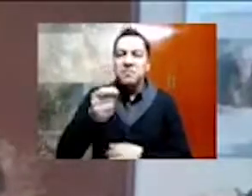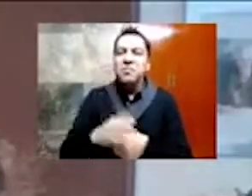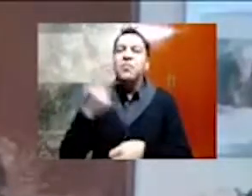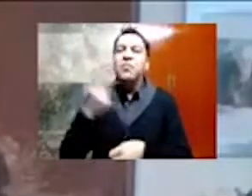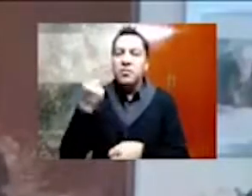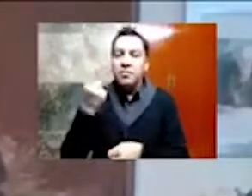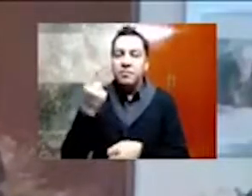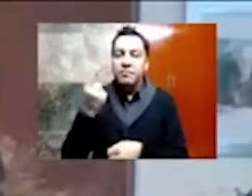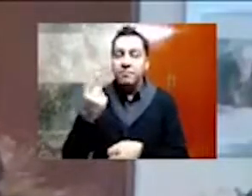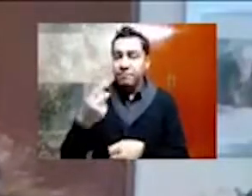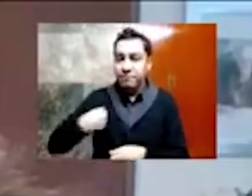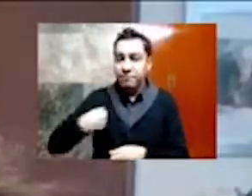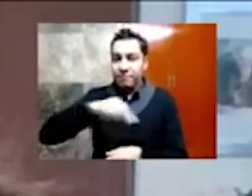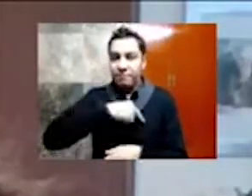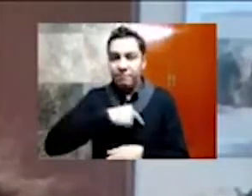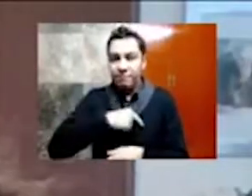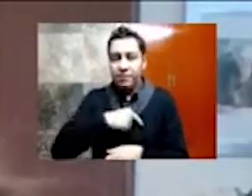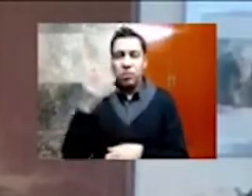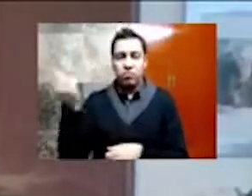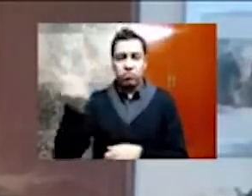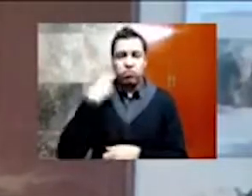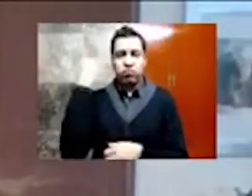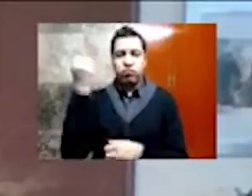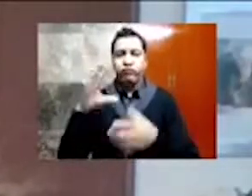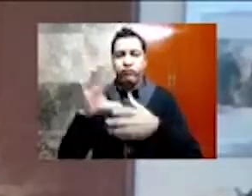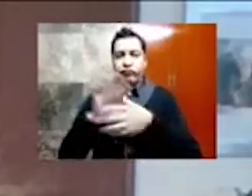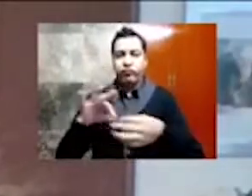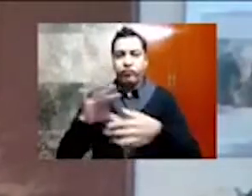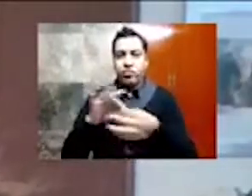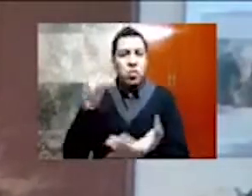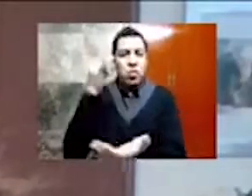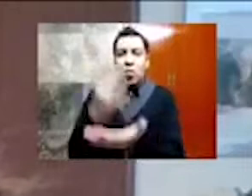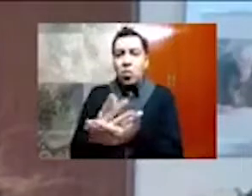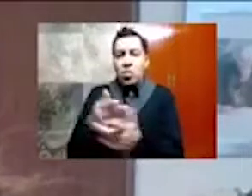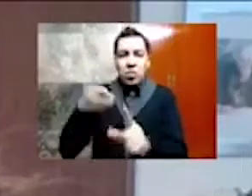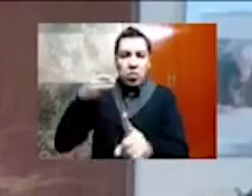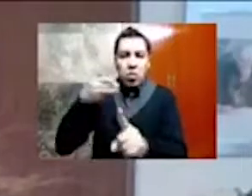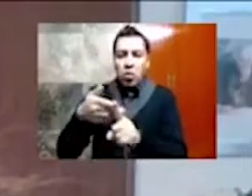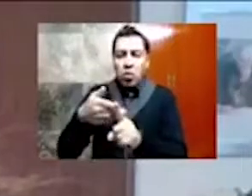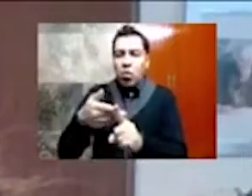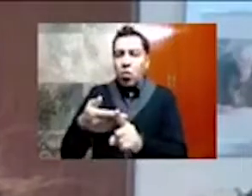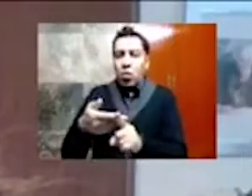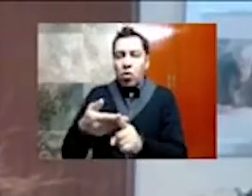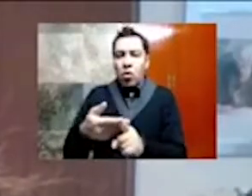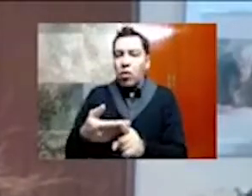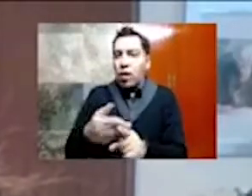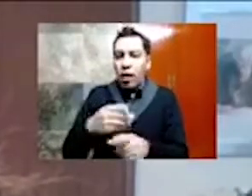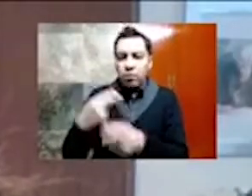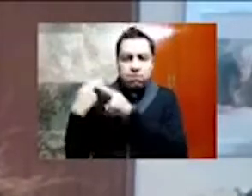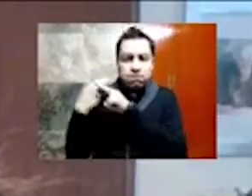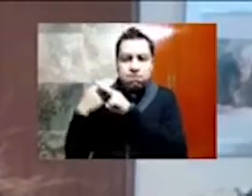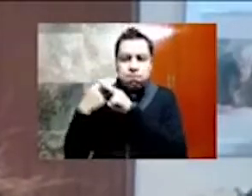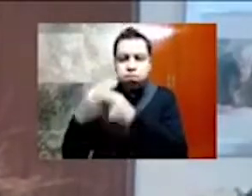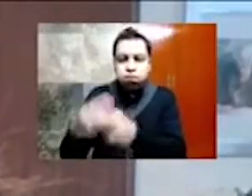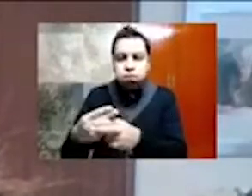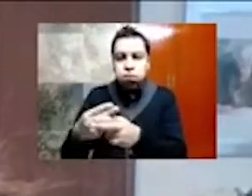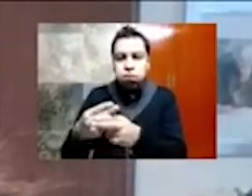ciclo simplemente hablando de la caída, de la conmemoración de la caída de